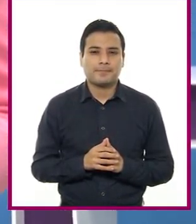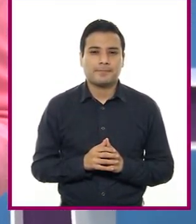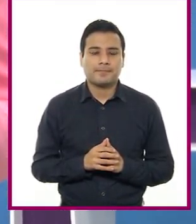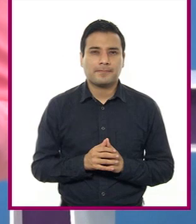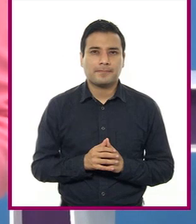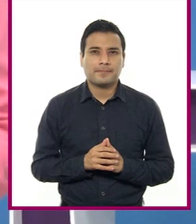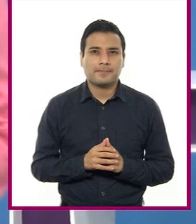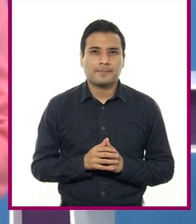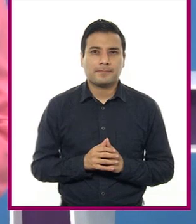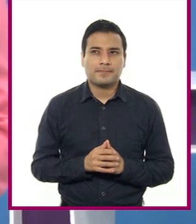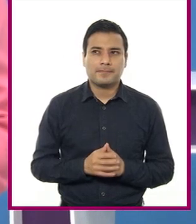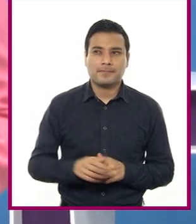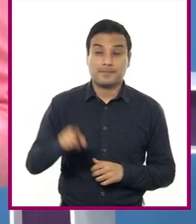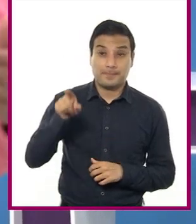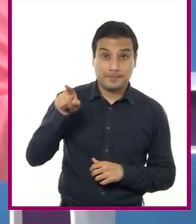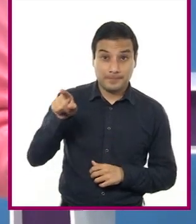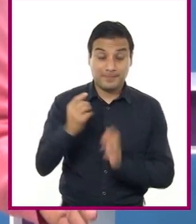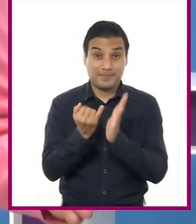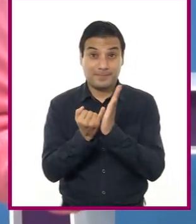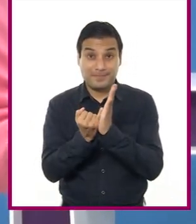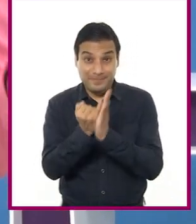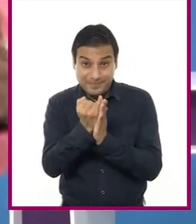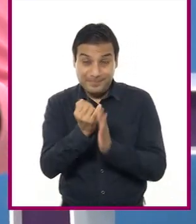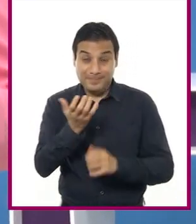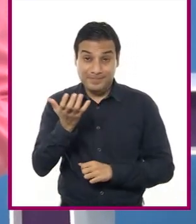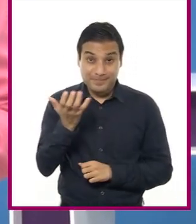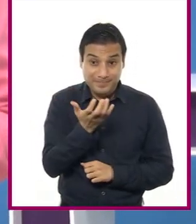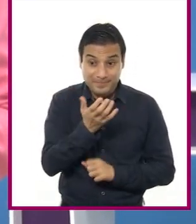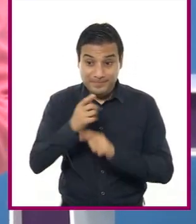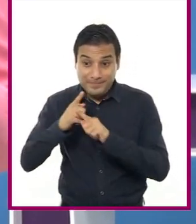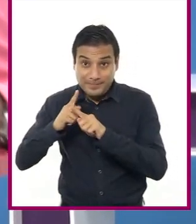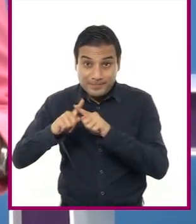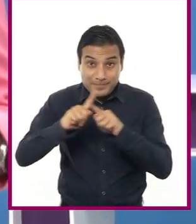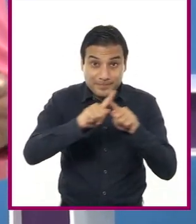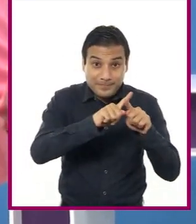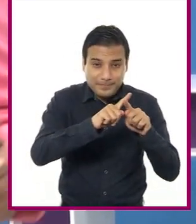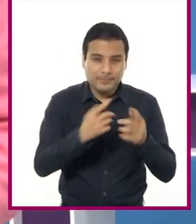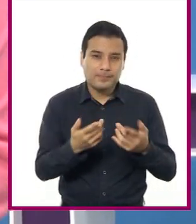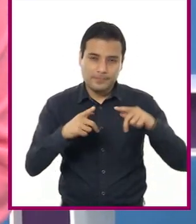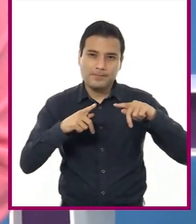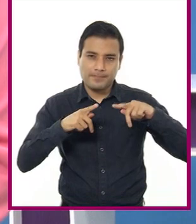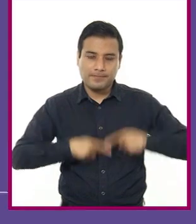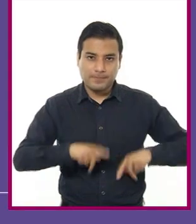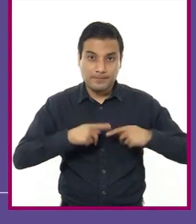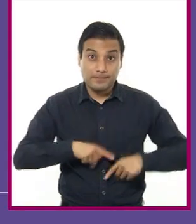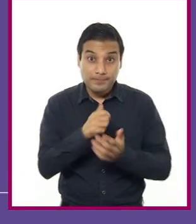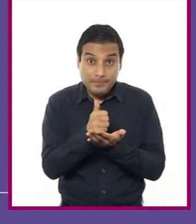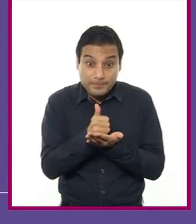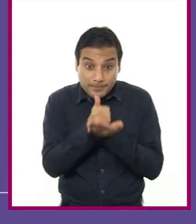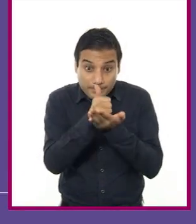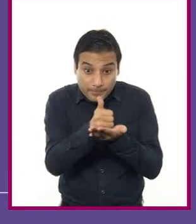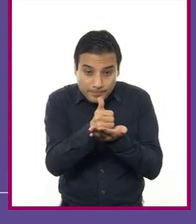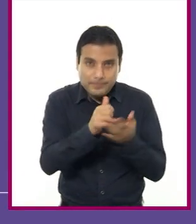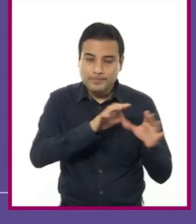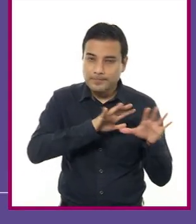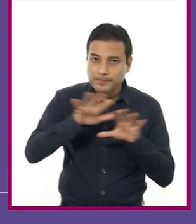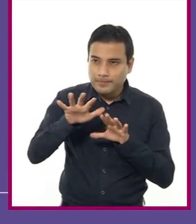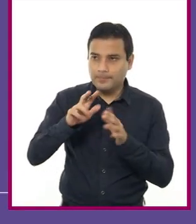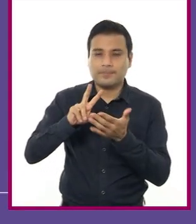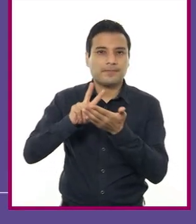las acciones que realizan y que éstas estén orientadas al beneficio de la sociedad. La autoridad